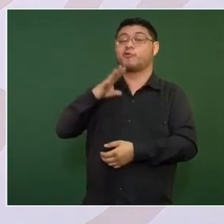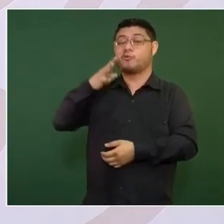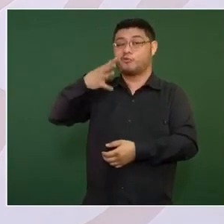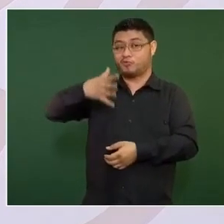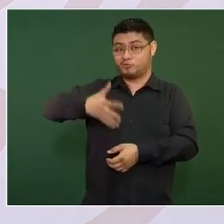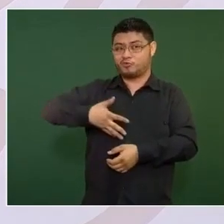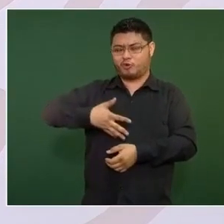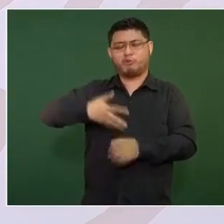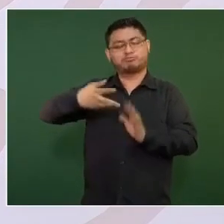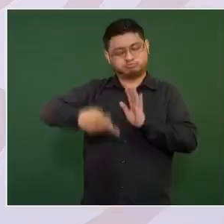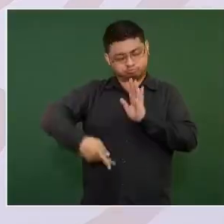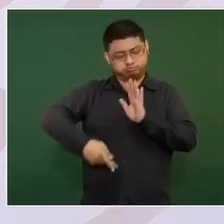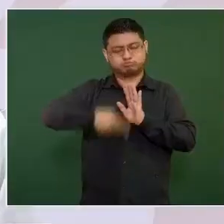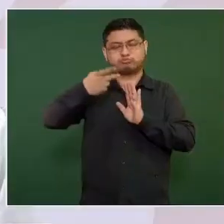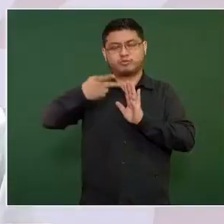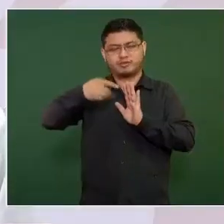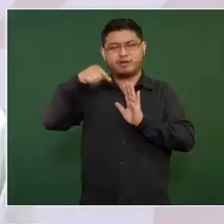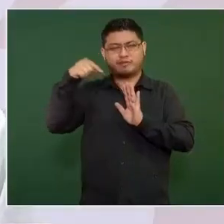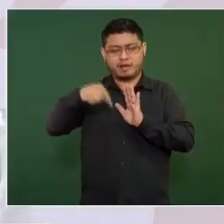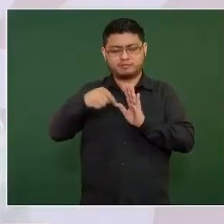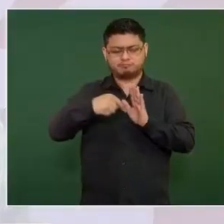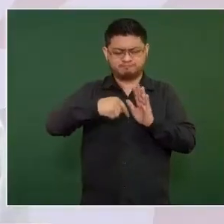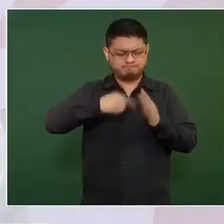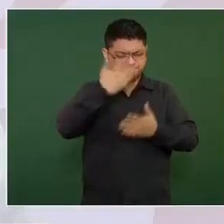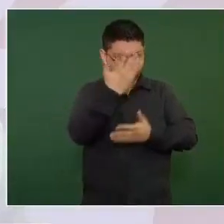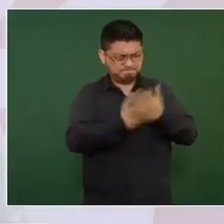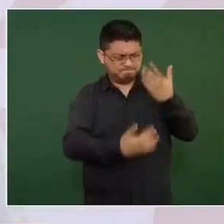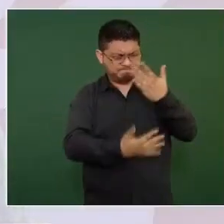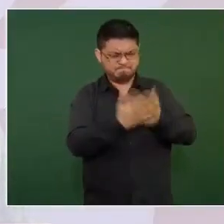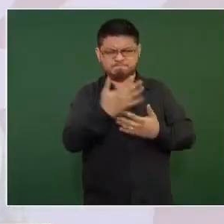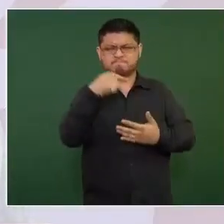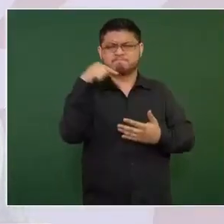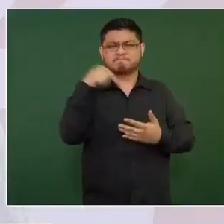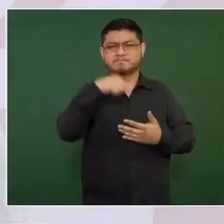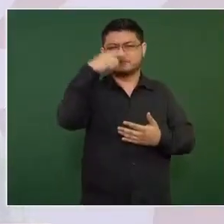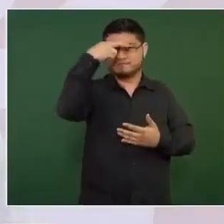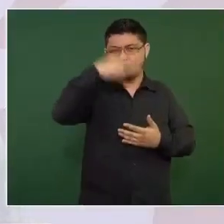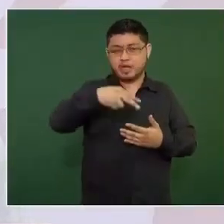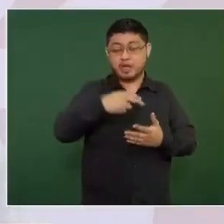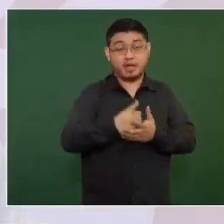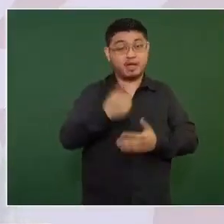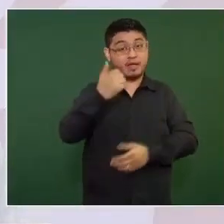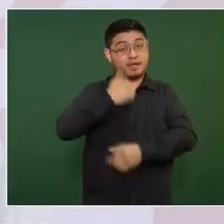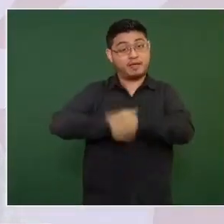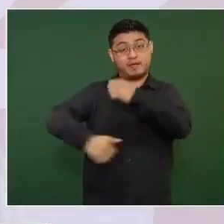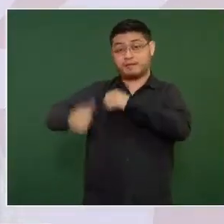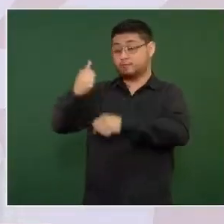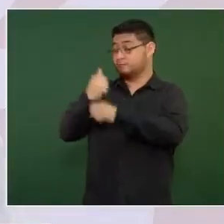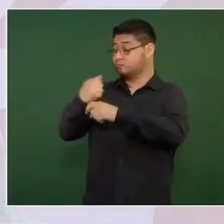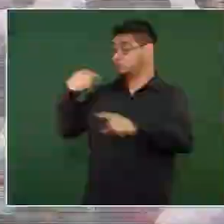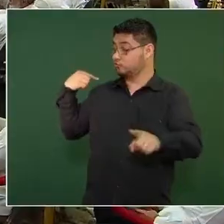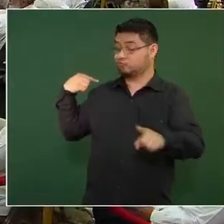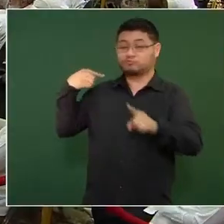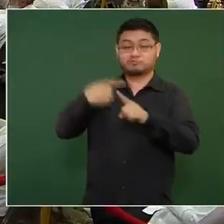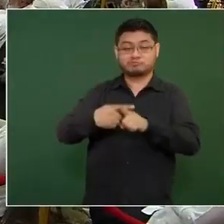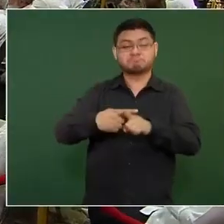alto la ingeniería civil de México, como lo fue en otros tiempos.